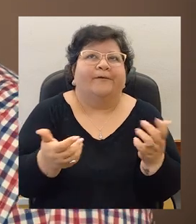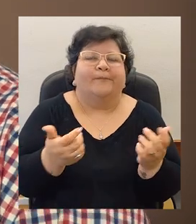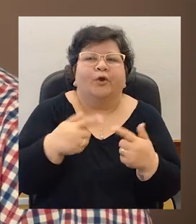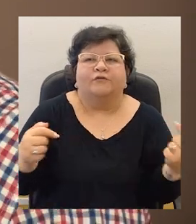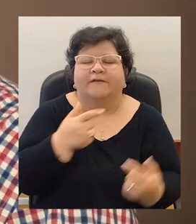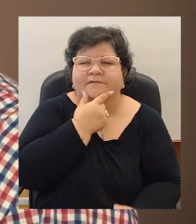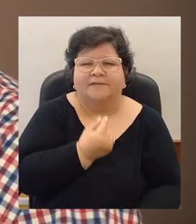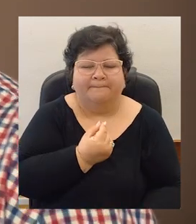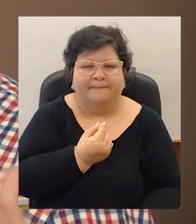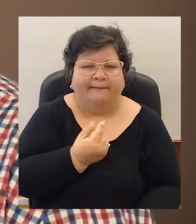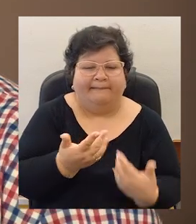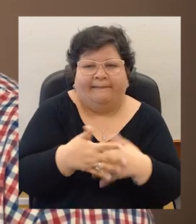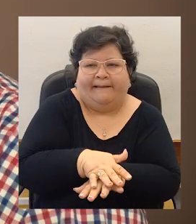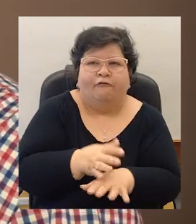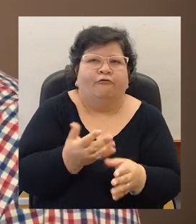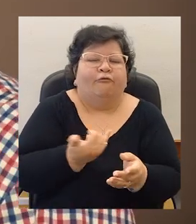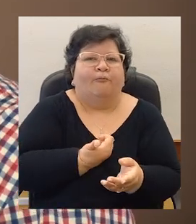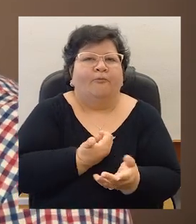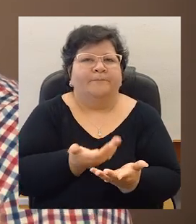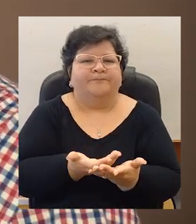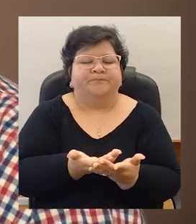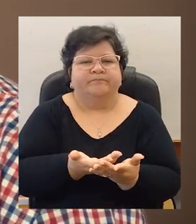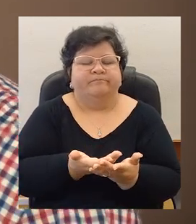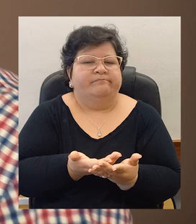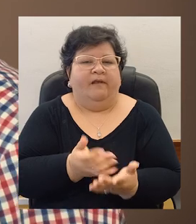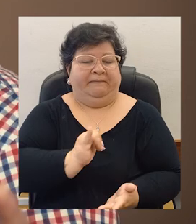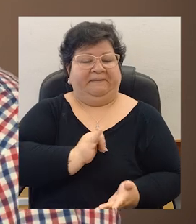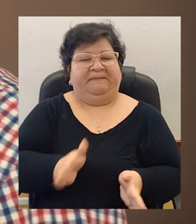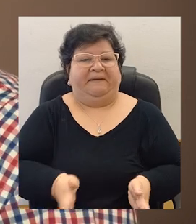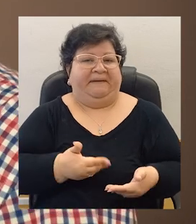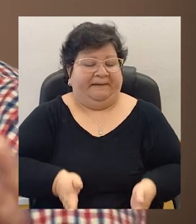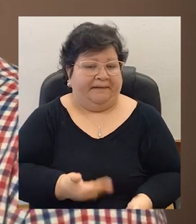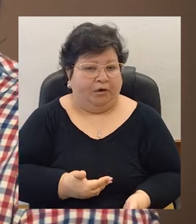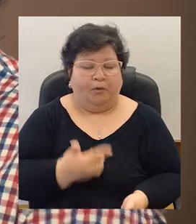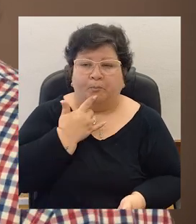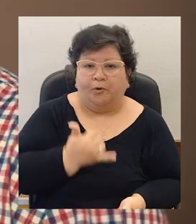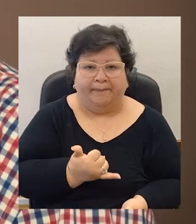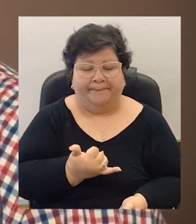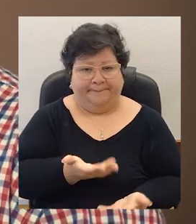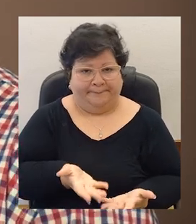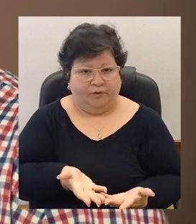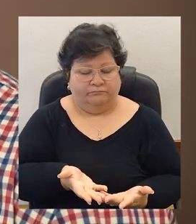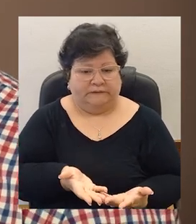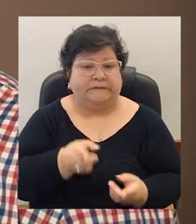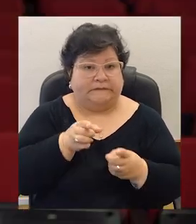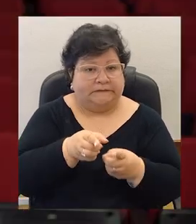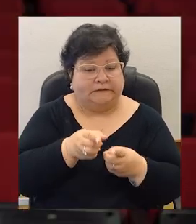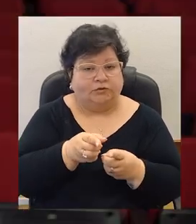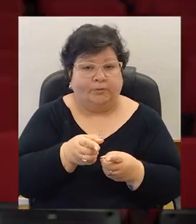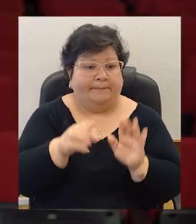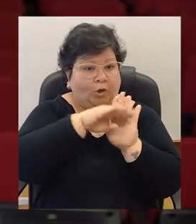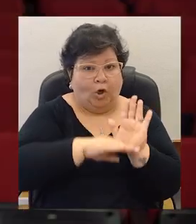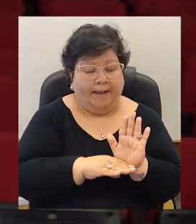como simples y complejas tales como la identidad género y la orientación sexual que es una variable que nosotros usamos mucho por el